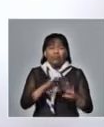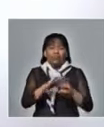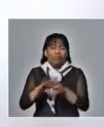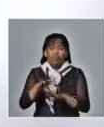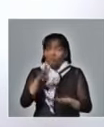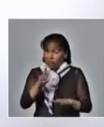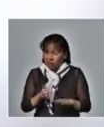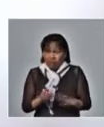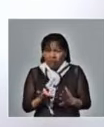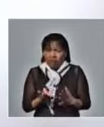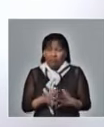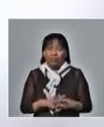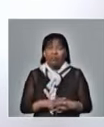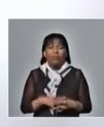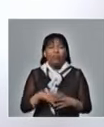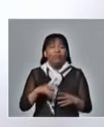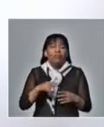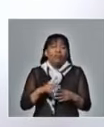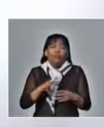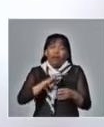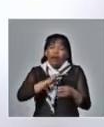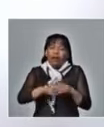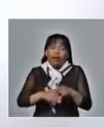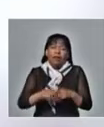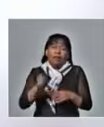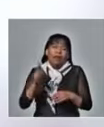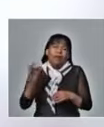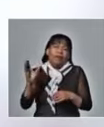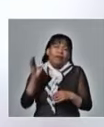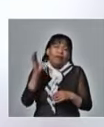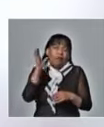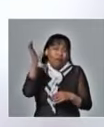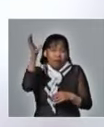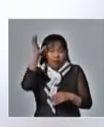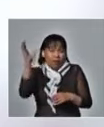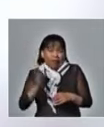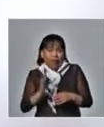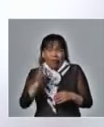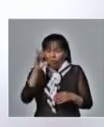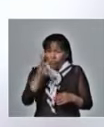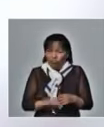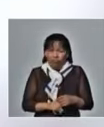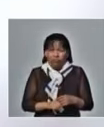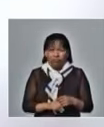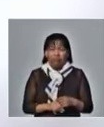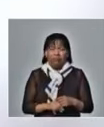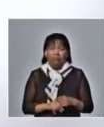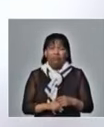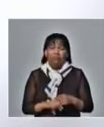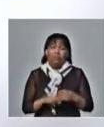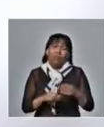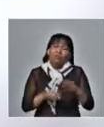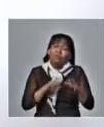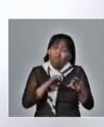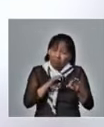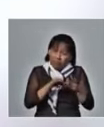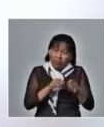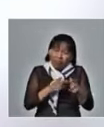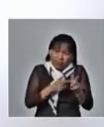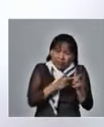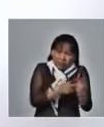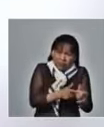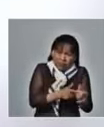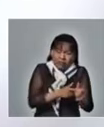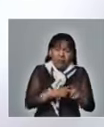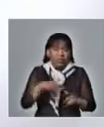No estoy hablando de acabar con el crimen de manera absoluta. Vamos a golpearlo. Vamos a acabar con la percepción de